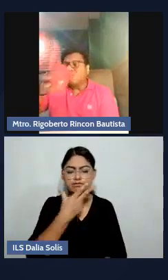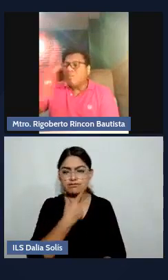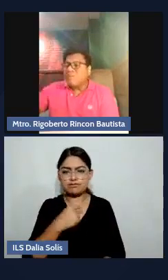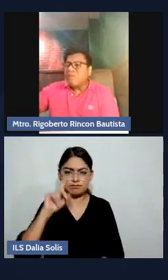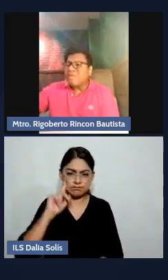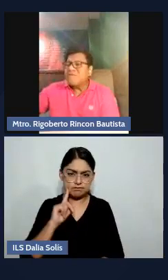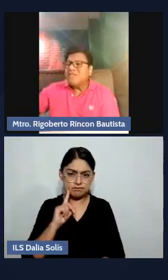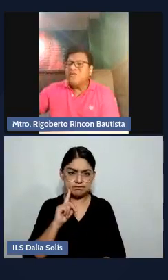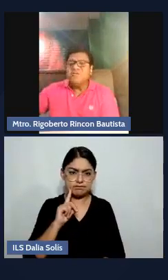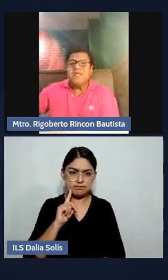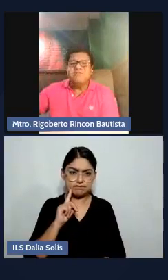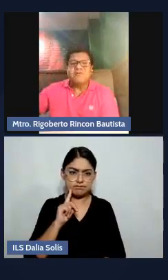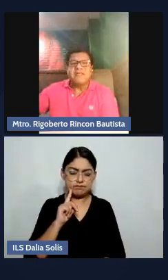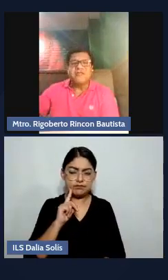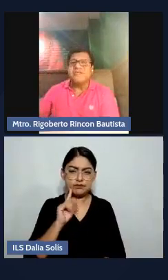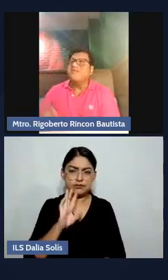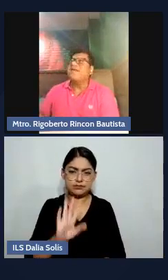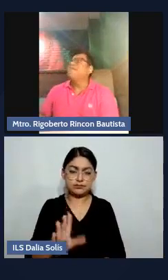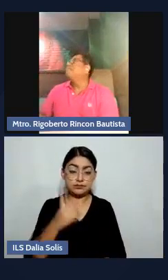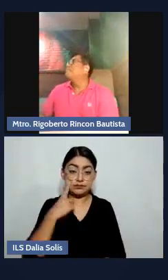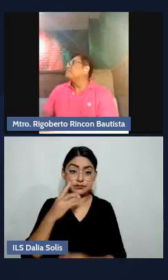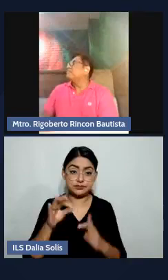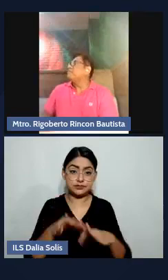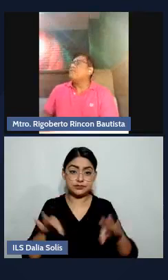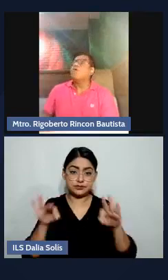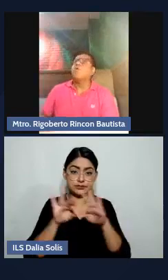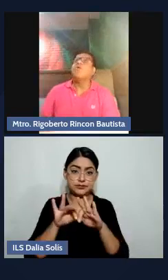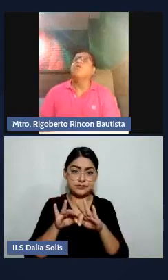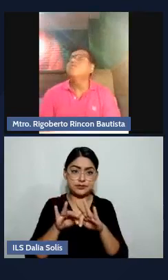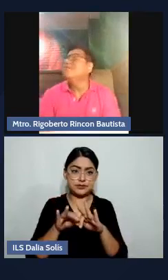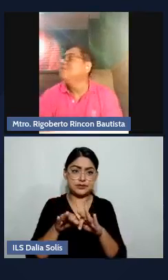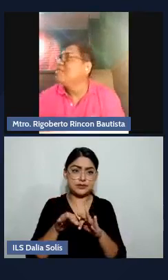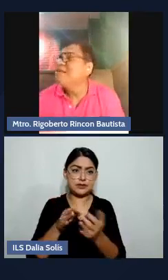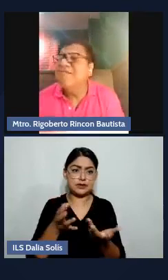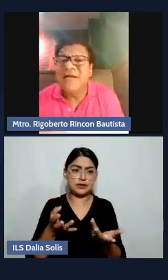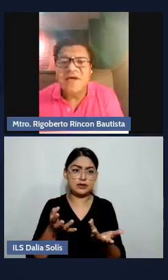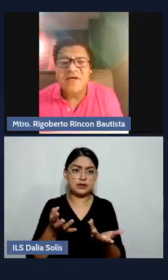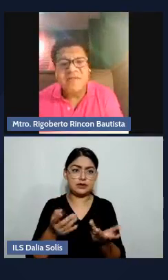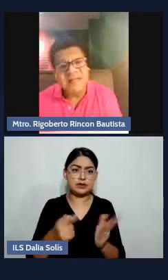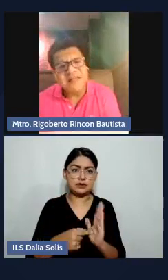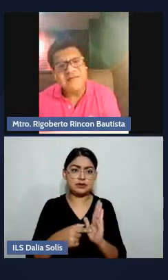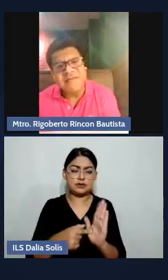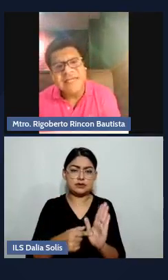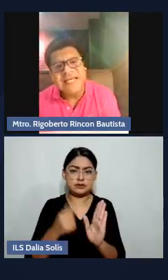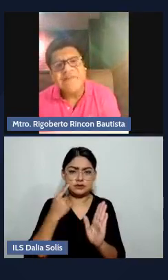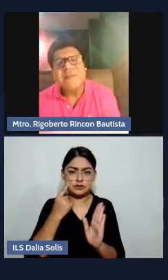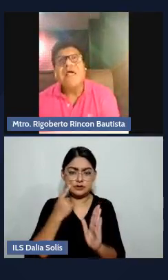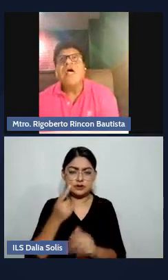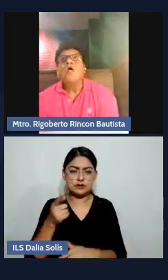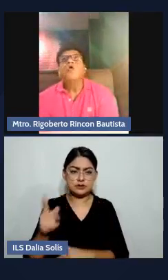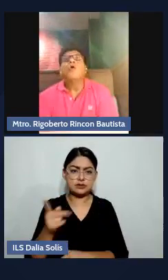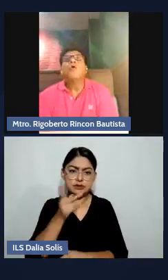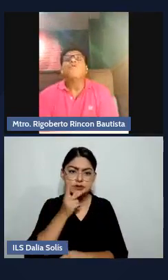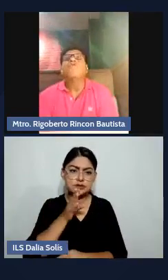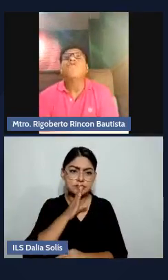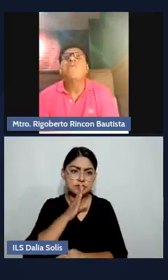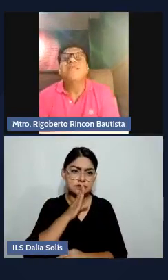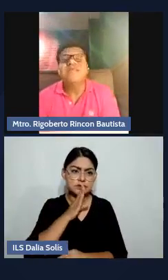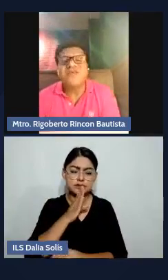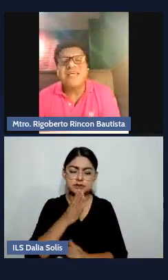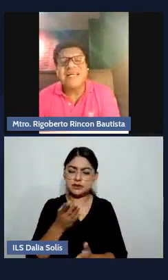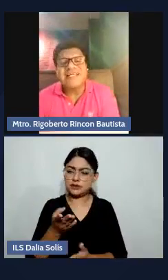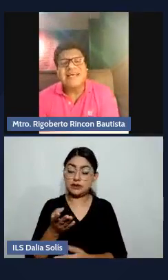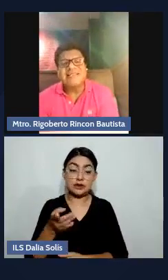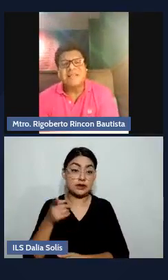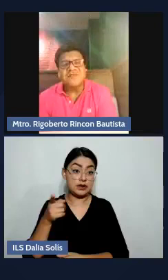Esto es bien importante observar. Cuando muchas veces el padre o la madre de familia no fuma dentro de casa,